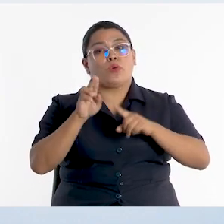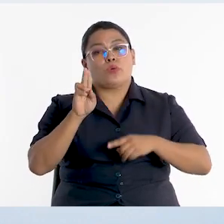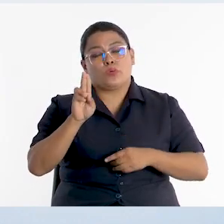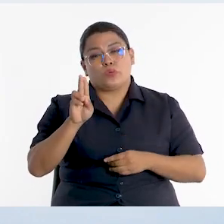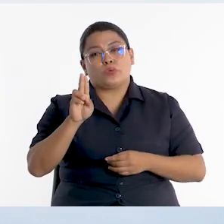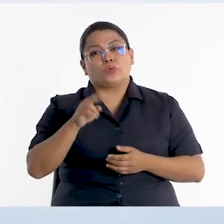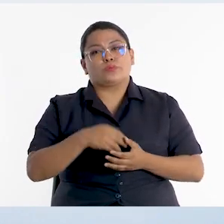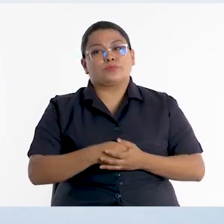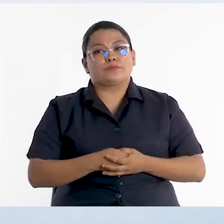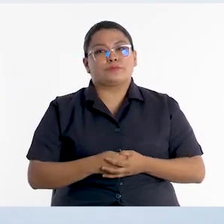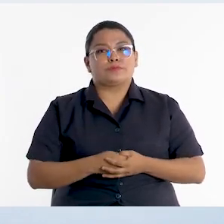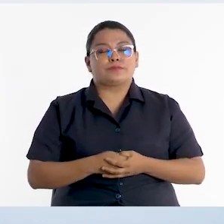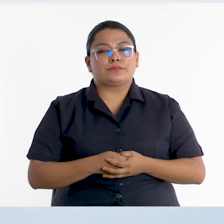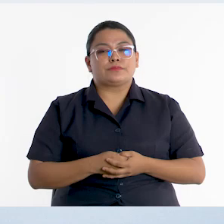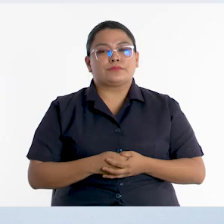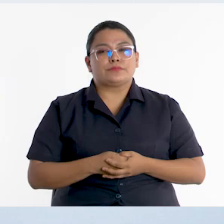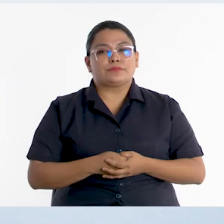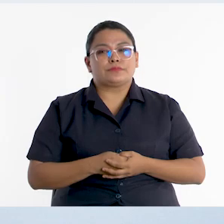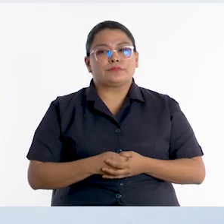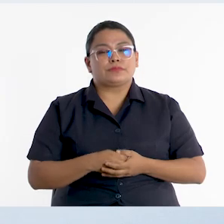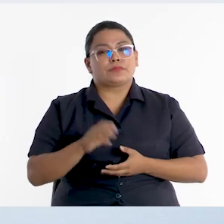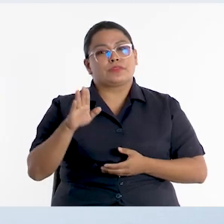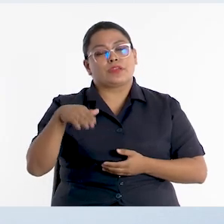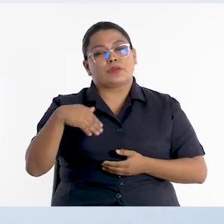por un número de una cifra.